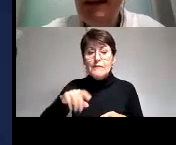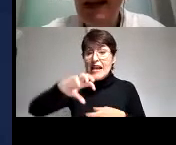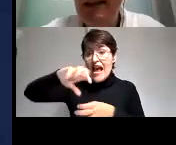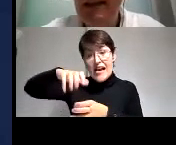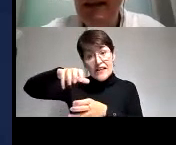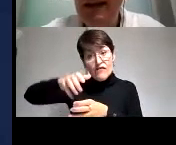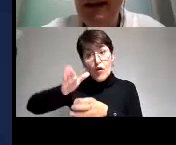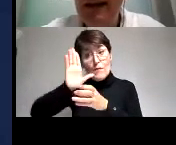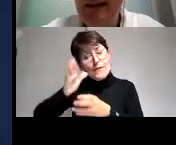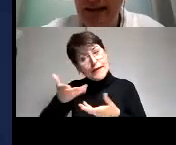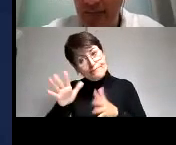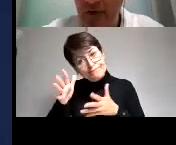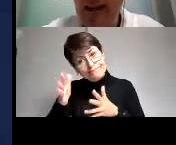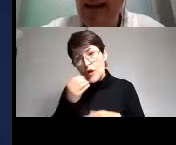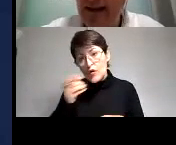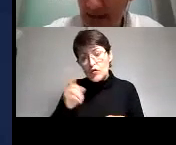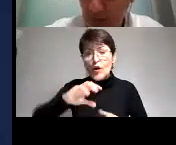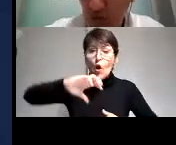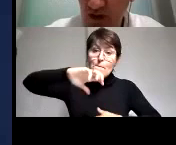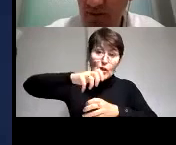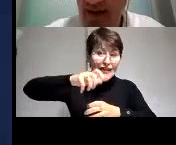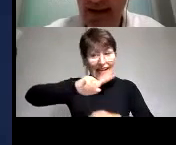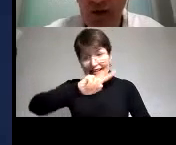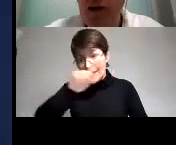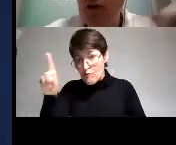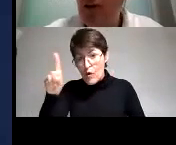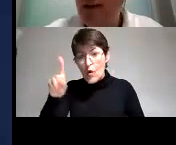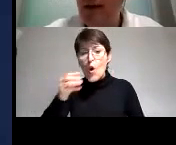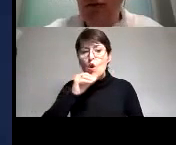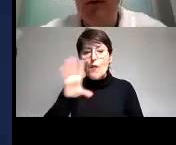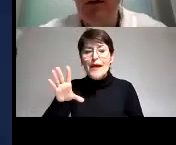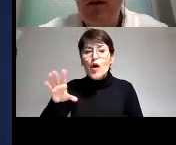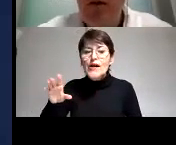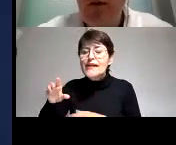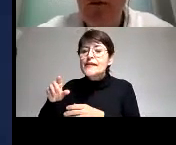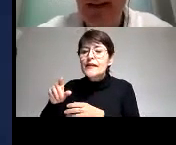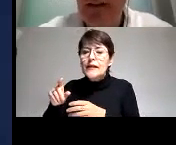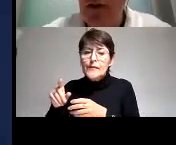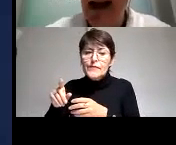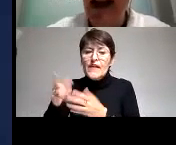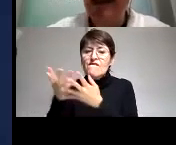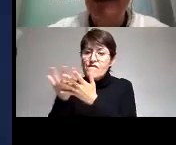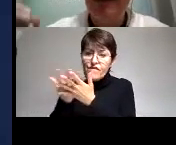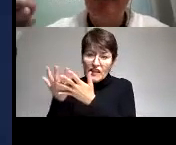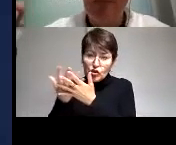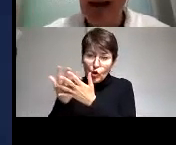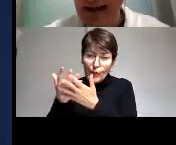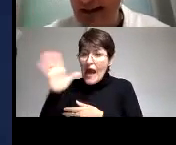sirve, la embotellada tampoco sirve, y que lo mejor es aplicar un filtro.